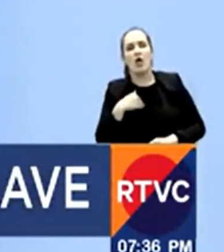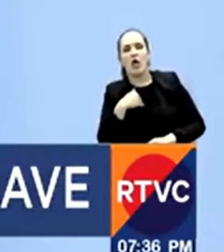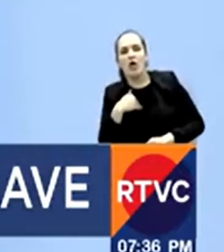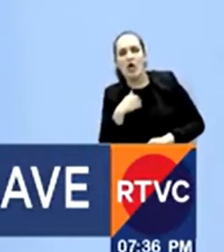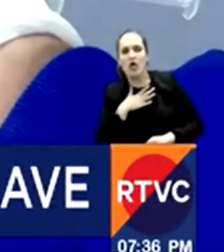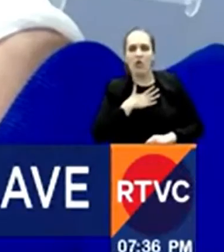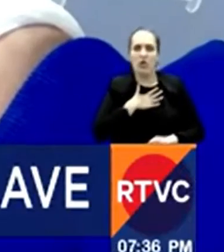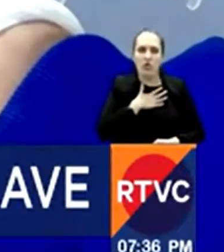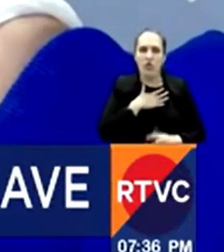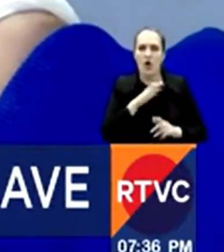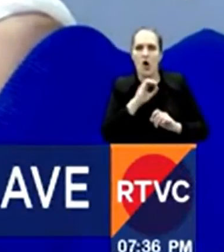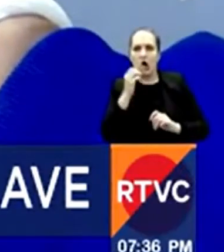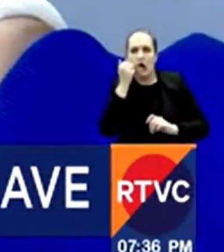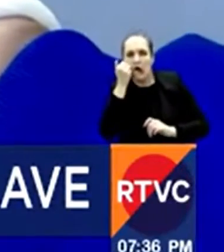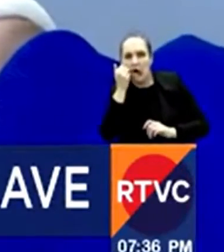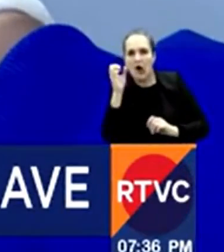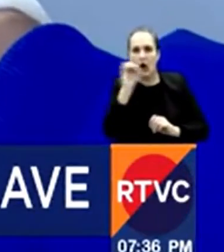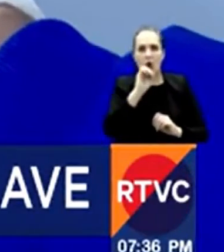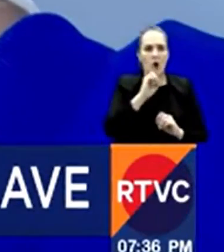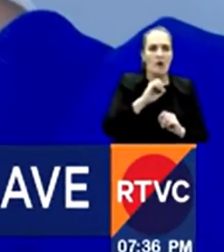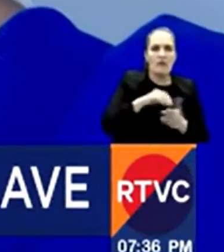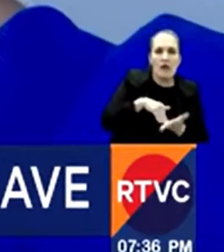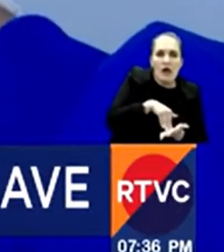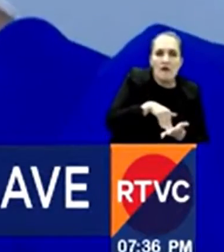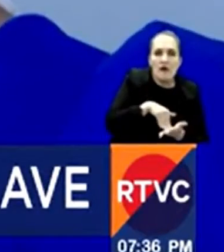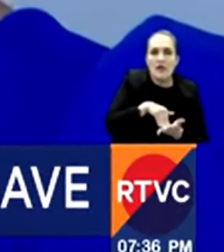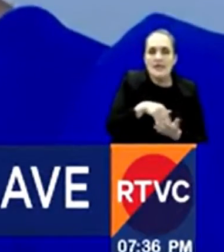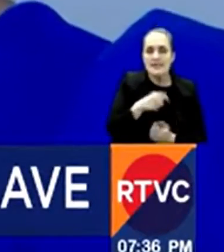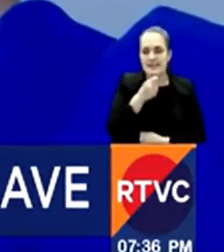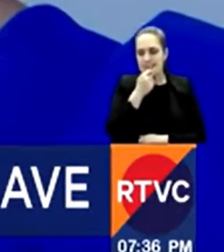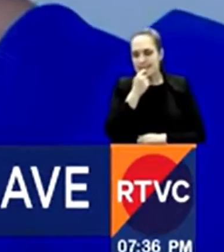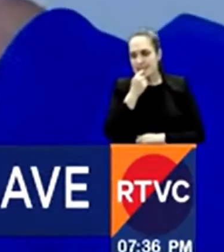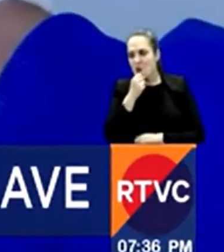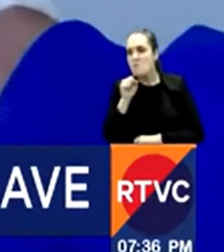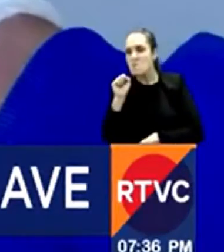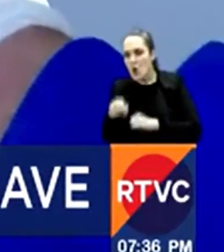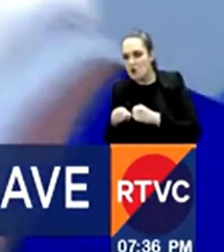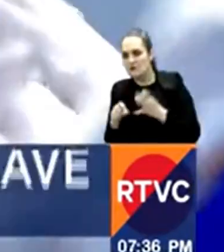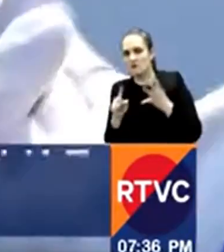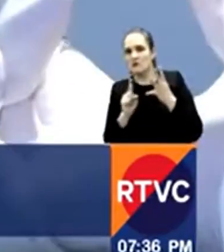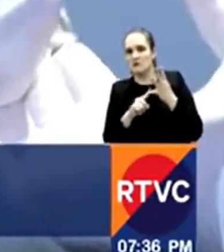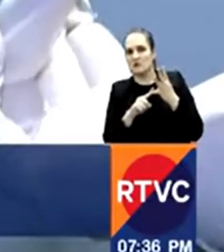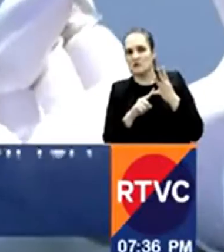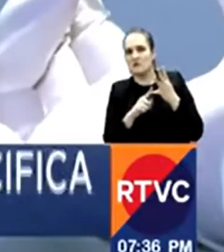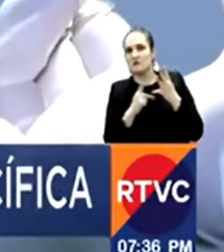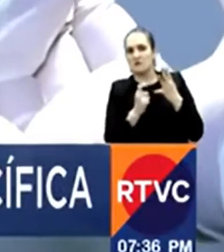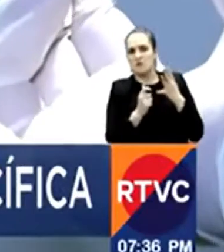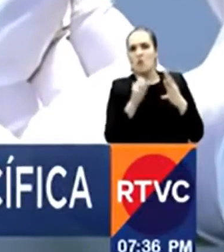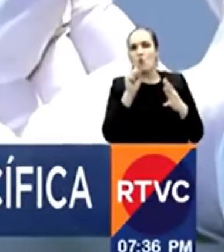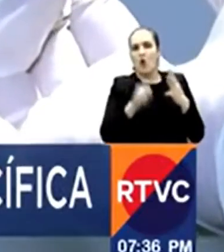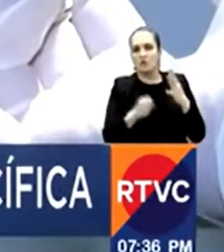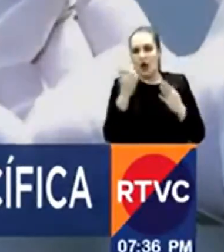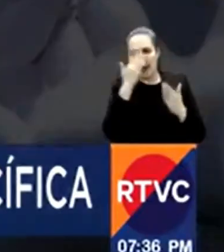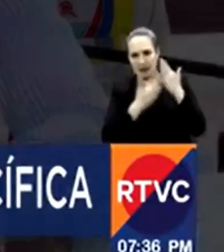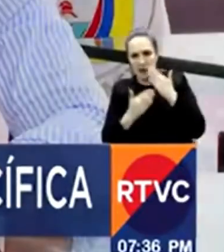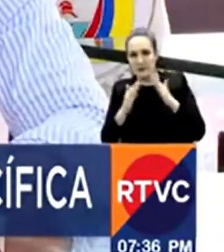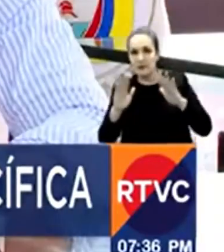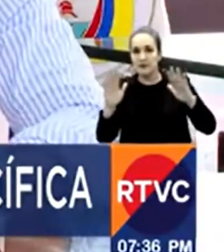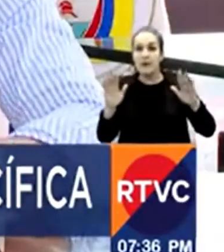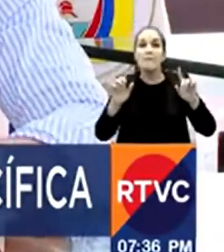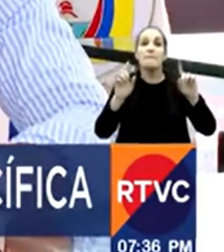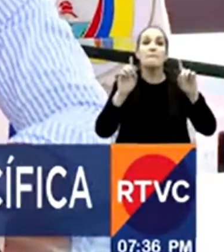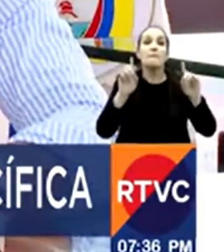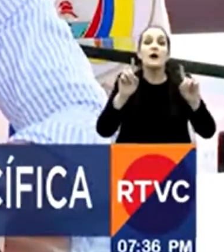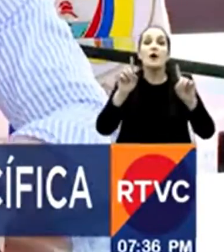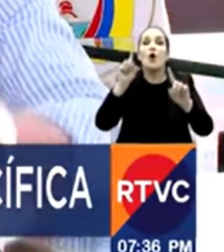comprometido, estamos considerando y el comité asesor ha considerado la aplicación de una dosis adicional. No obstante, insisto, es por